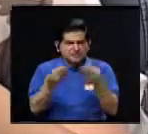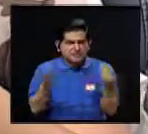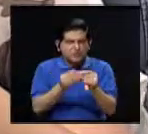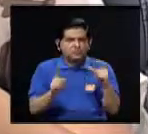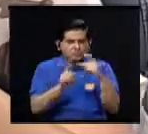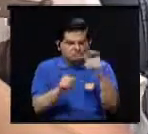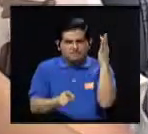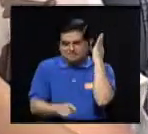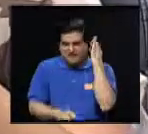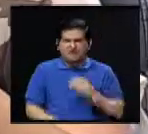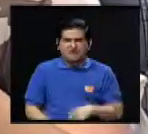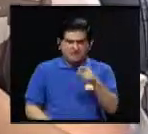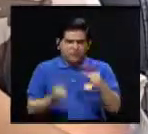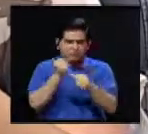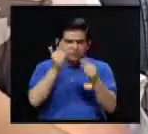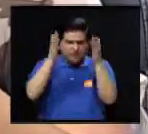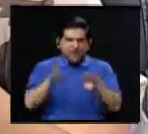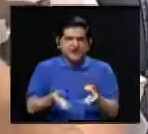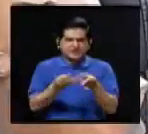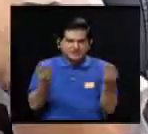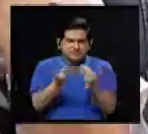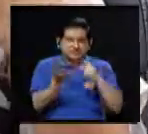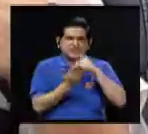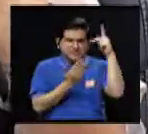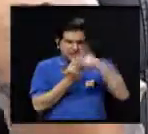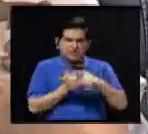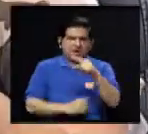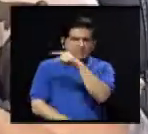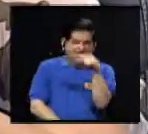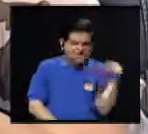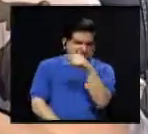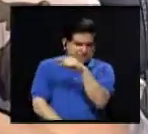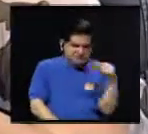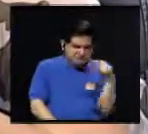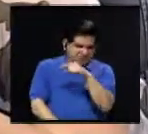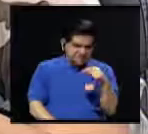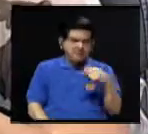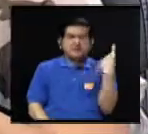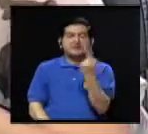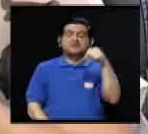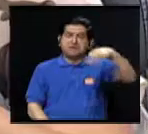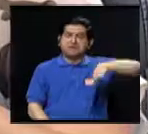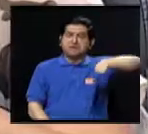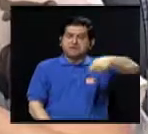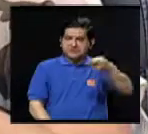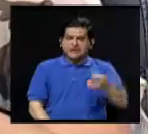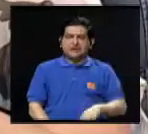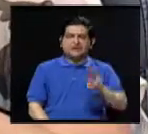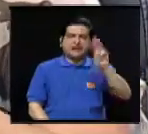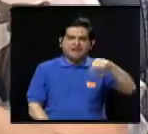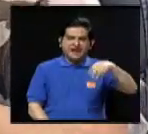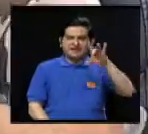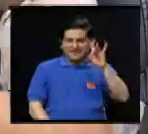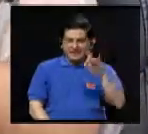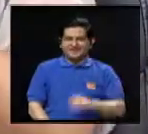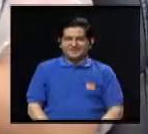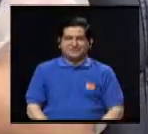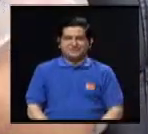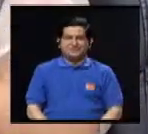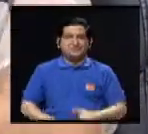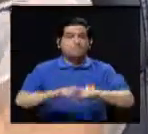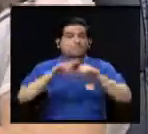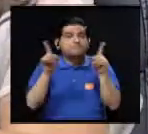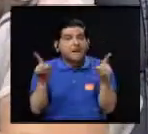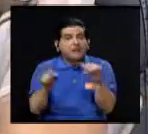Palabra de Mujer, digamos, y que seas asistente de producción del programa que es semanal, que siempre está en el canal, los martes a las 8.